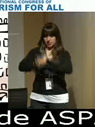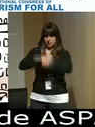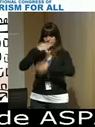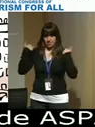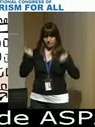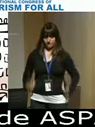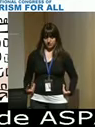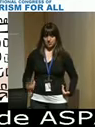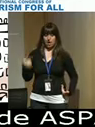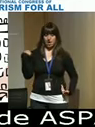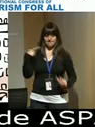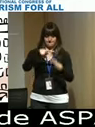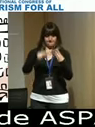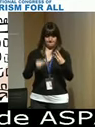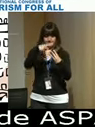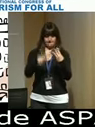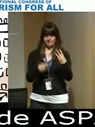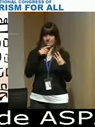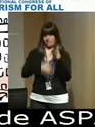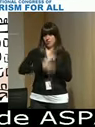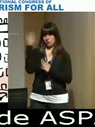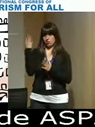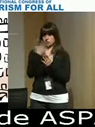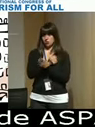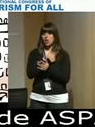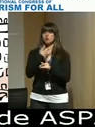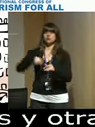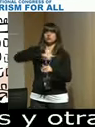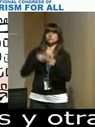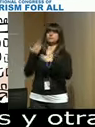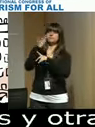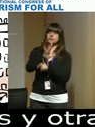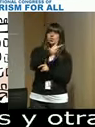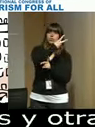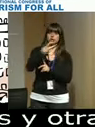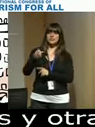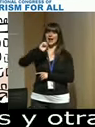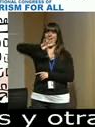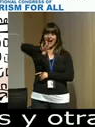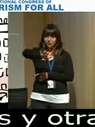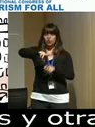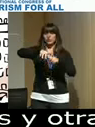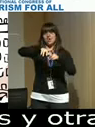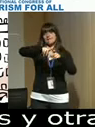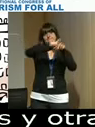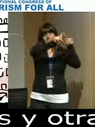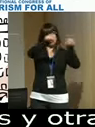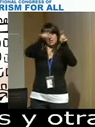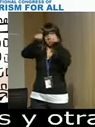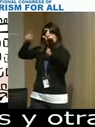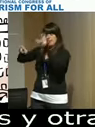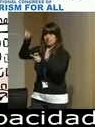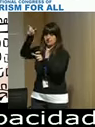física. Entre ambas federaciones representamos a 214 entidades del territorio español de personas